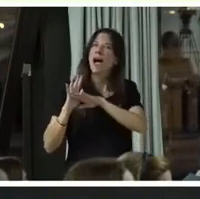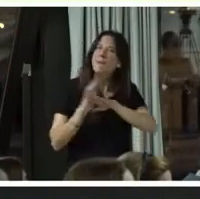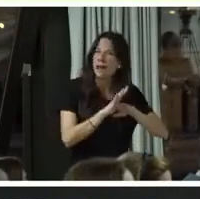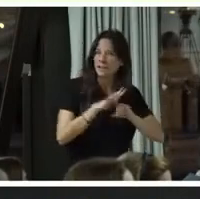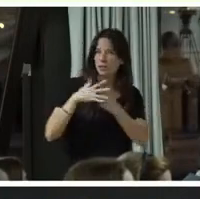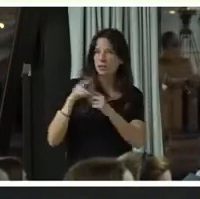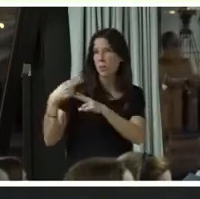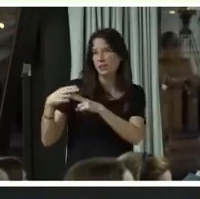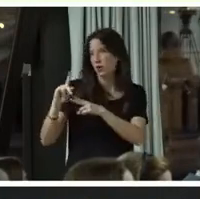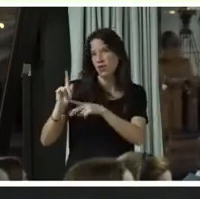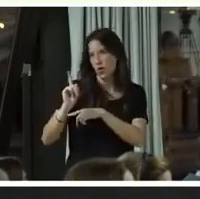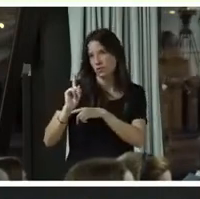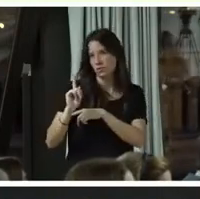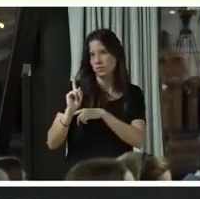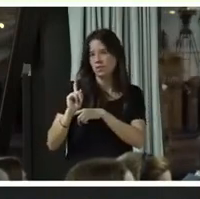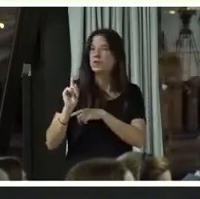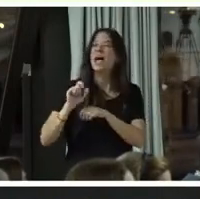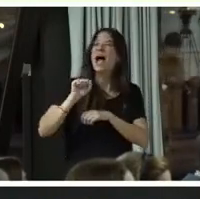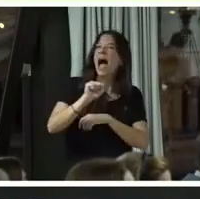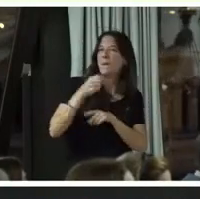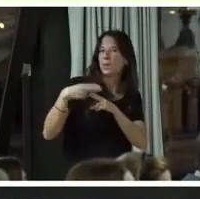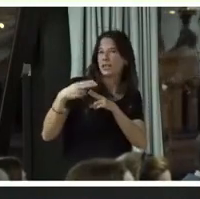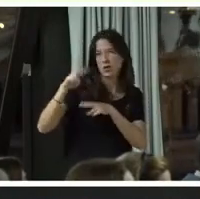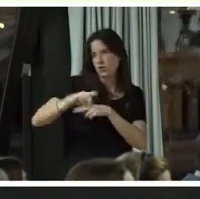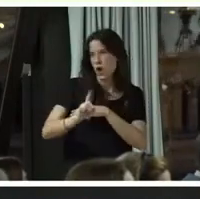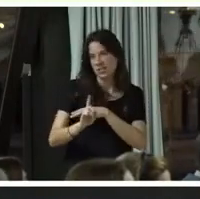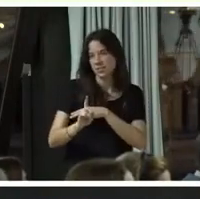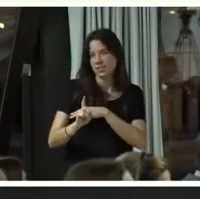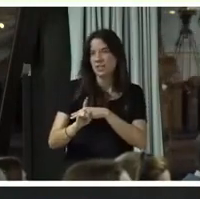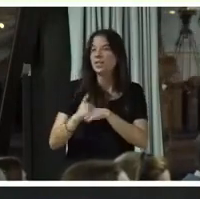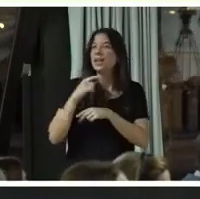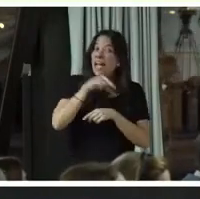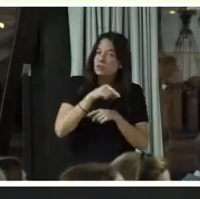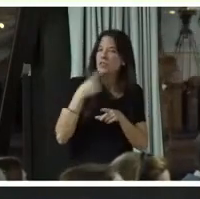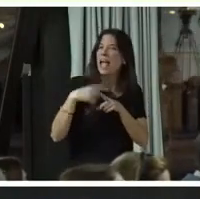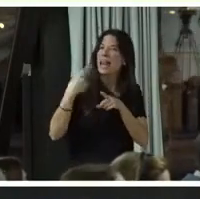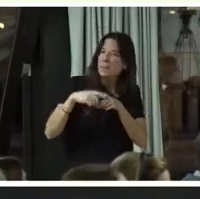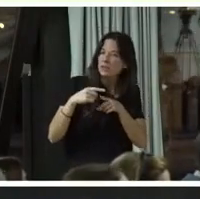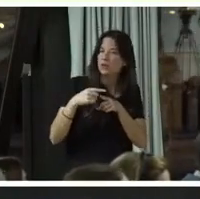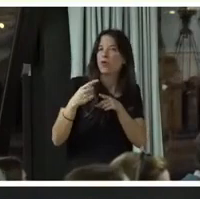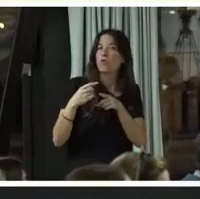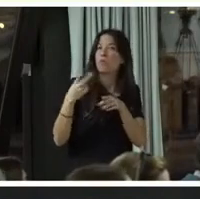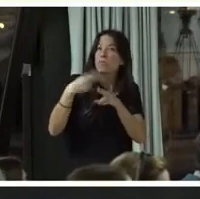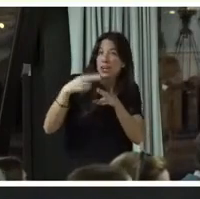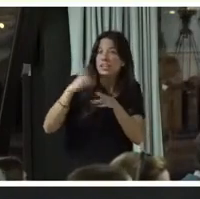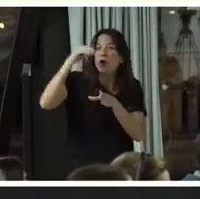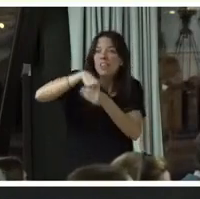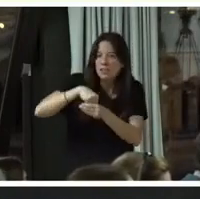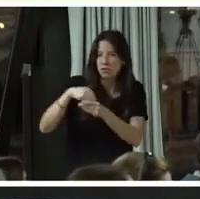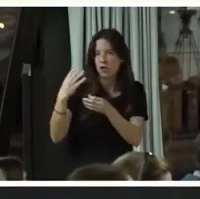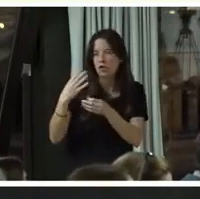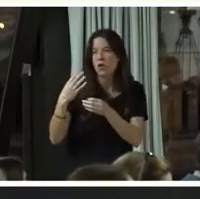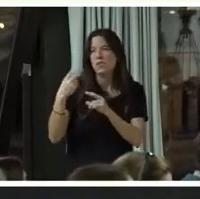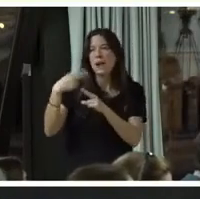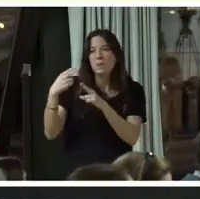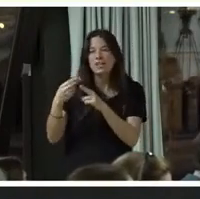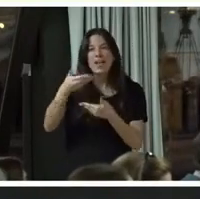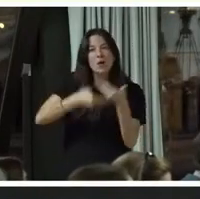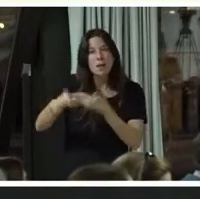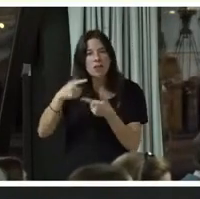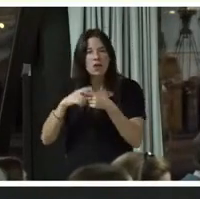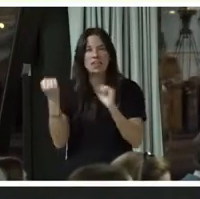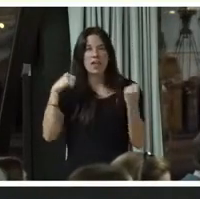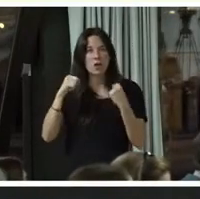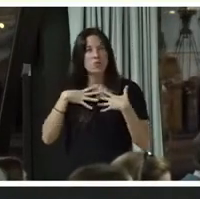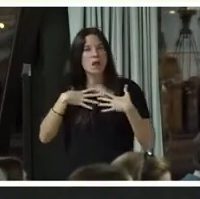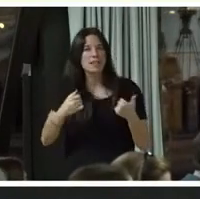contexto político no es apolítico es el elemento político debe ser el eje vertebrador de la política de cooperación y de